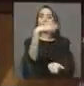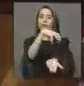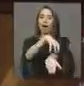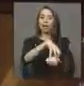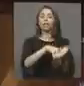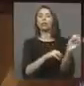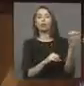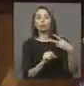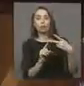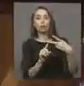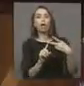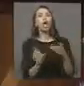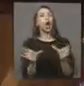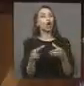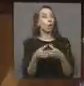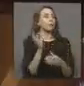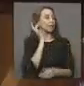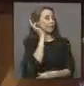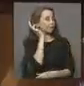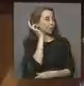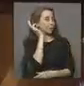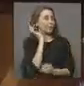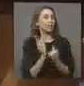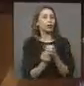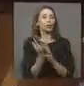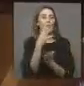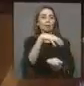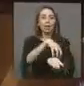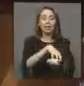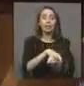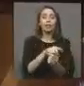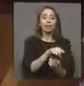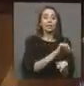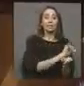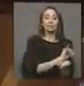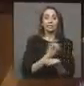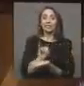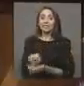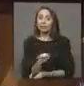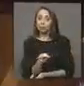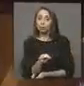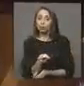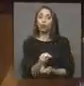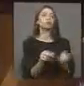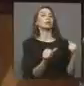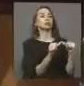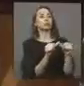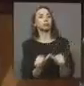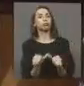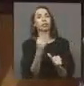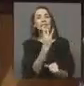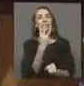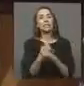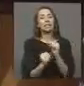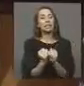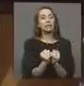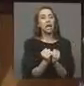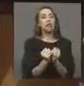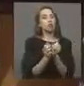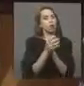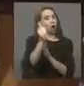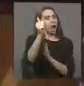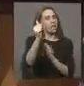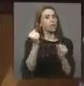Comité Femenino para la Nueva Región. Ambas instituciones, durante 33 años, lideraron un